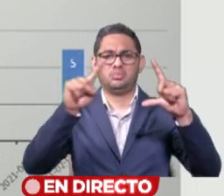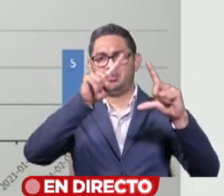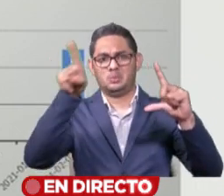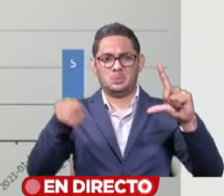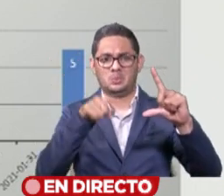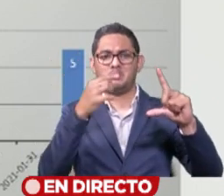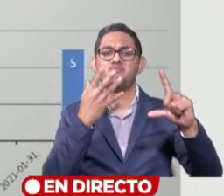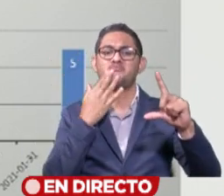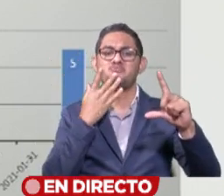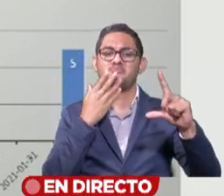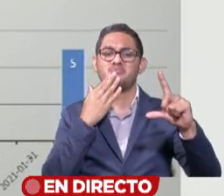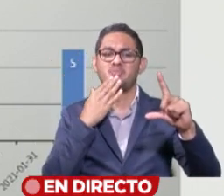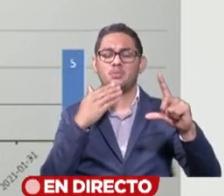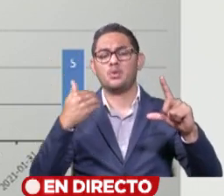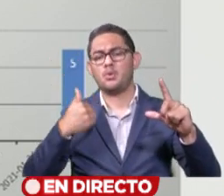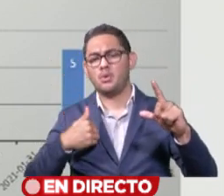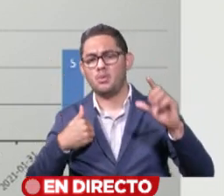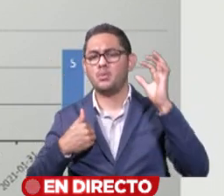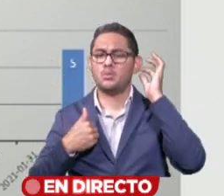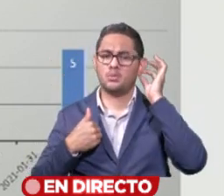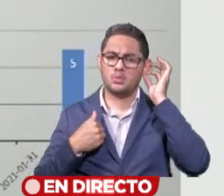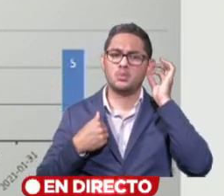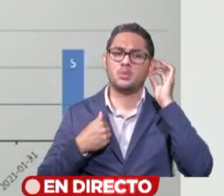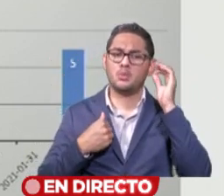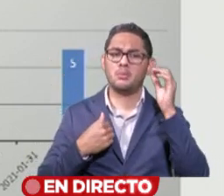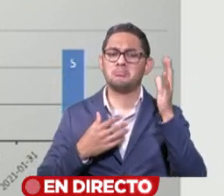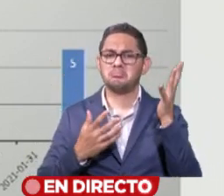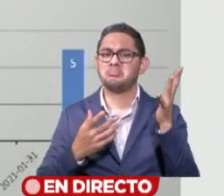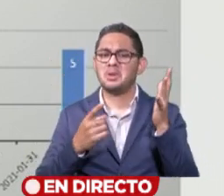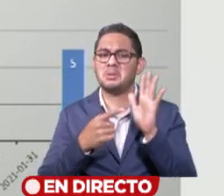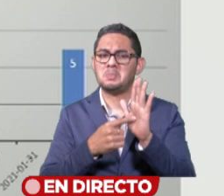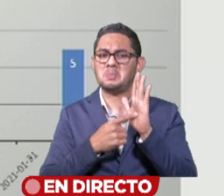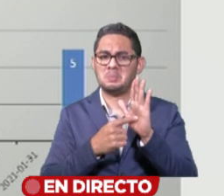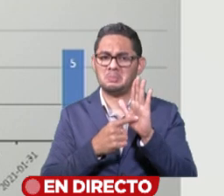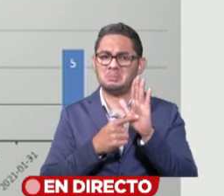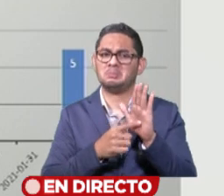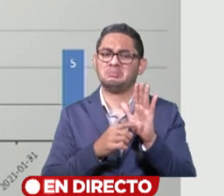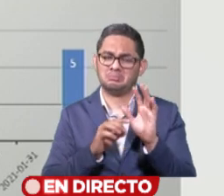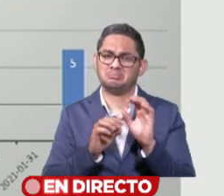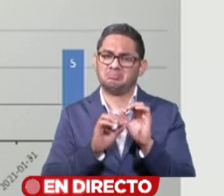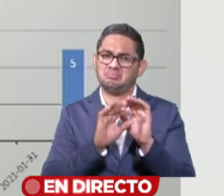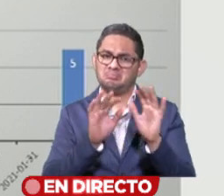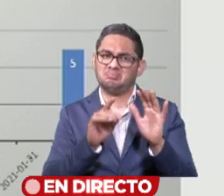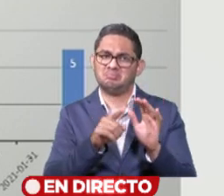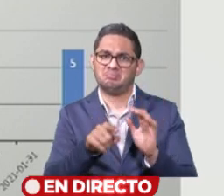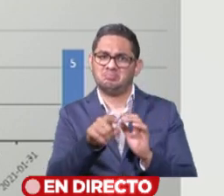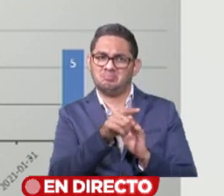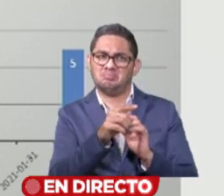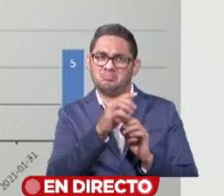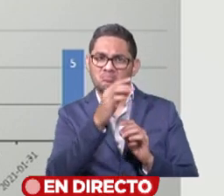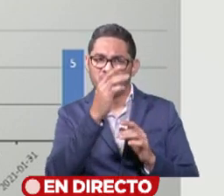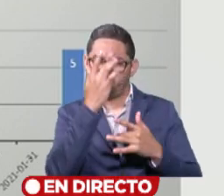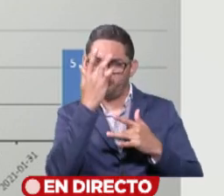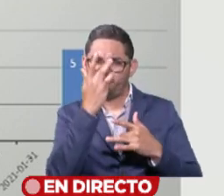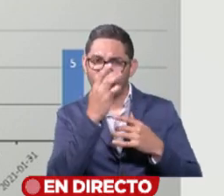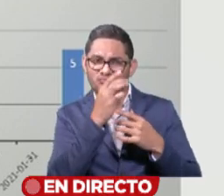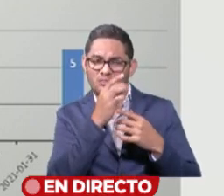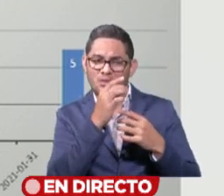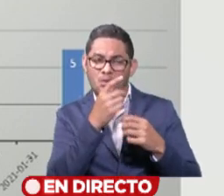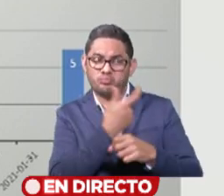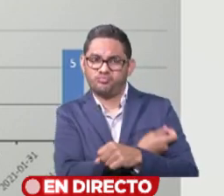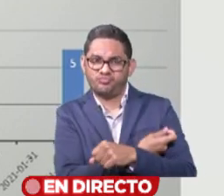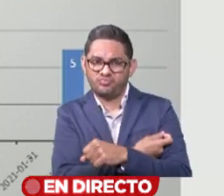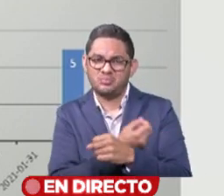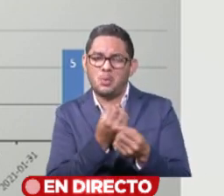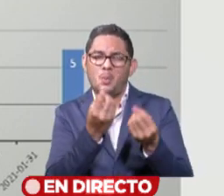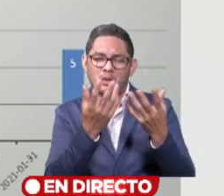los colores lo que le representa es la distribución, que es lo que hemos observado en el porcentaje de personas vacunadas. En el lado derecho de